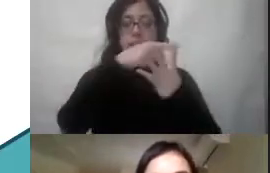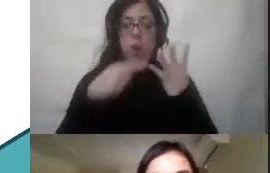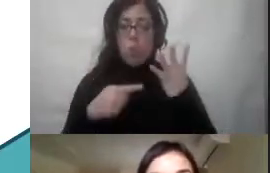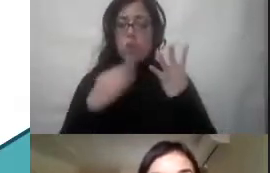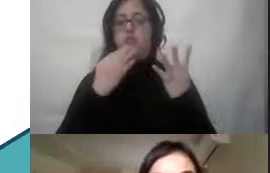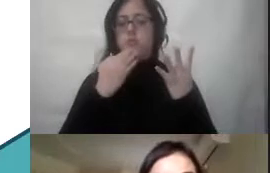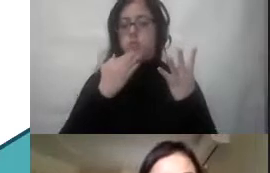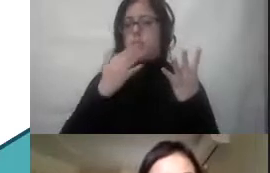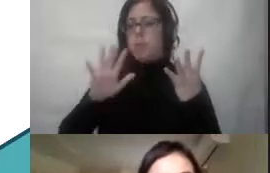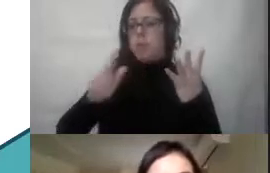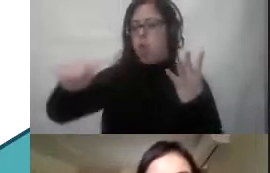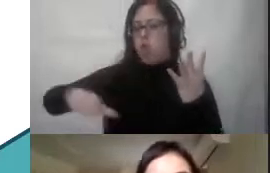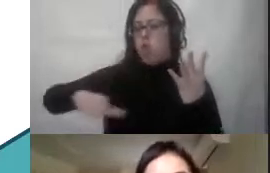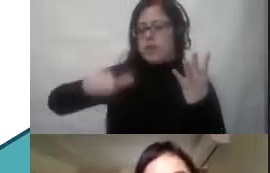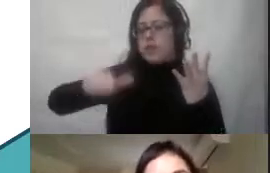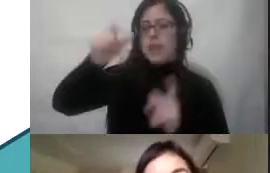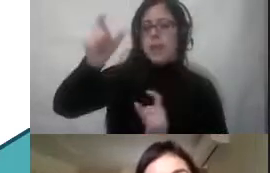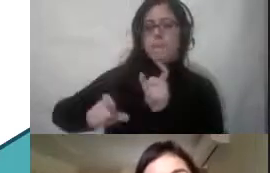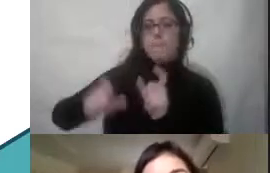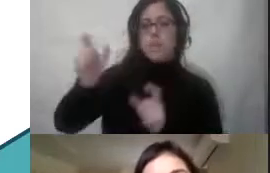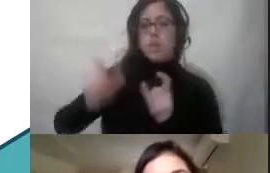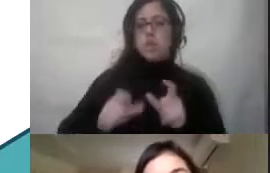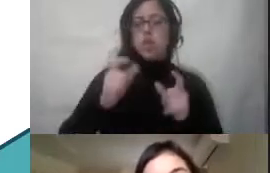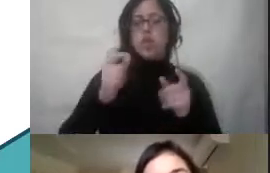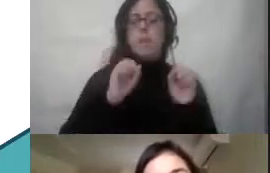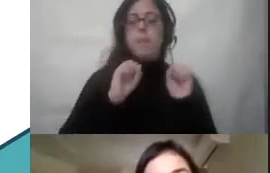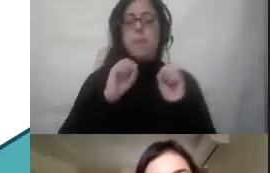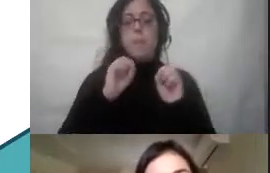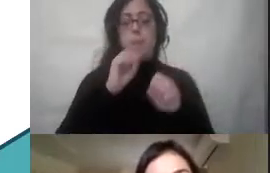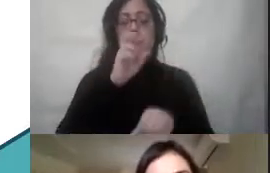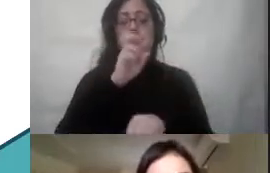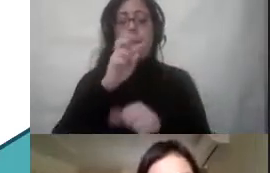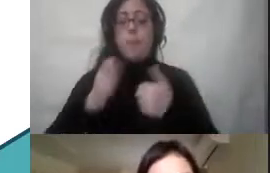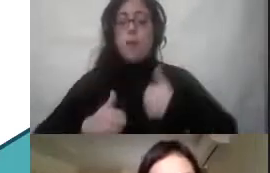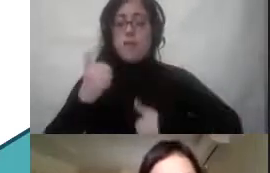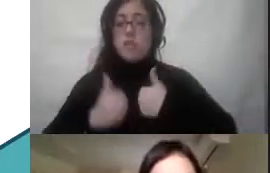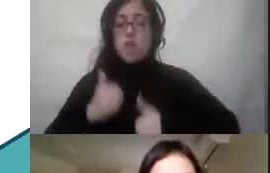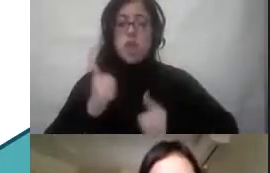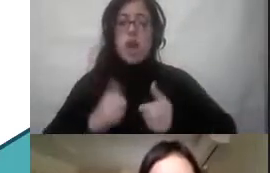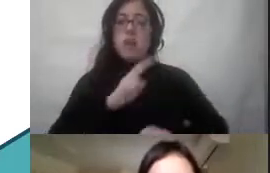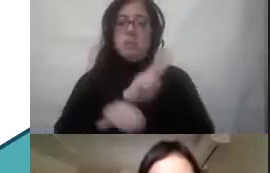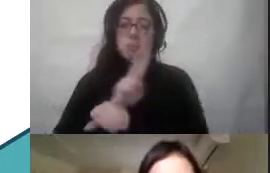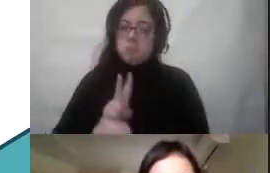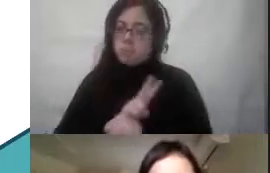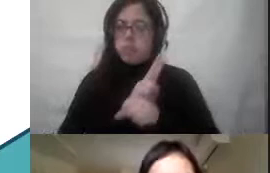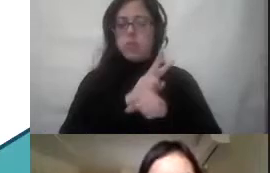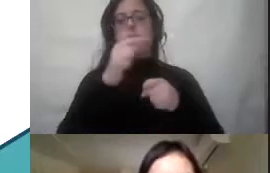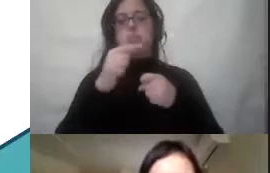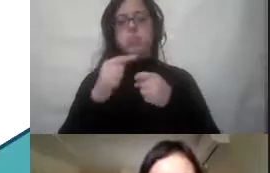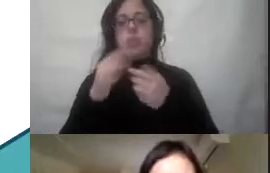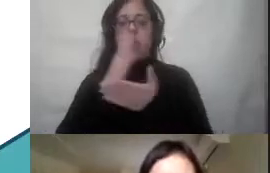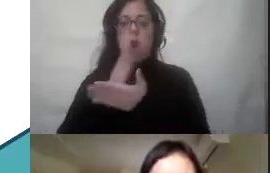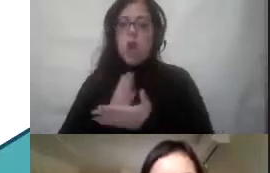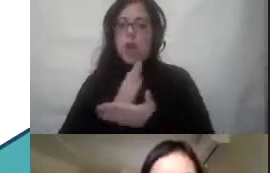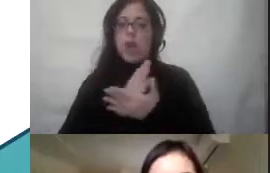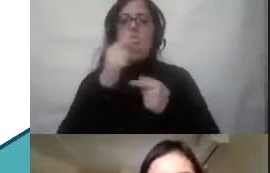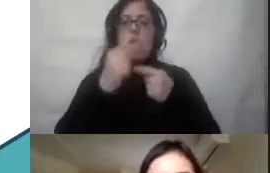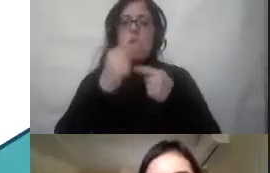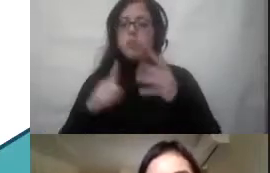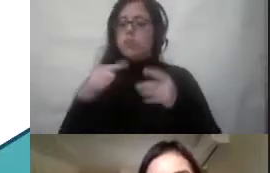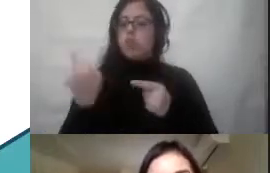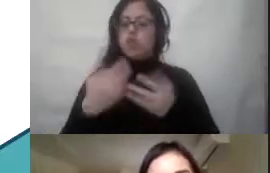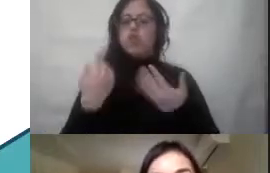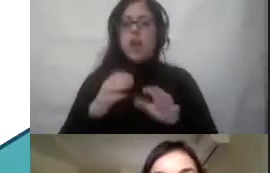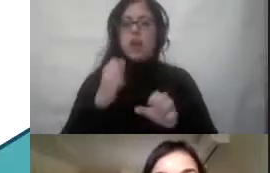otros 16 profesionales de la educación, académicos y también otros profesores de colegio, de escuelas, trabajamos en un informe que